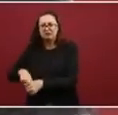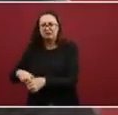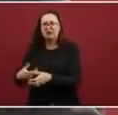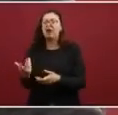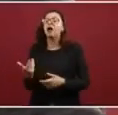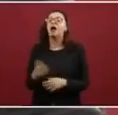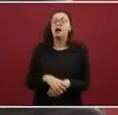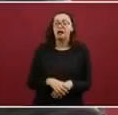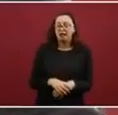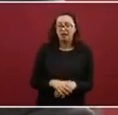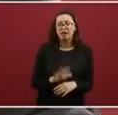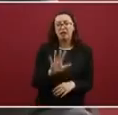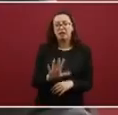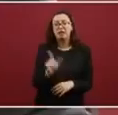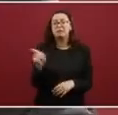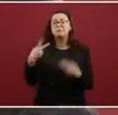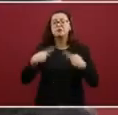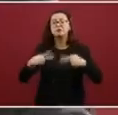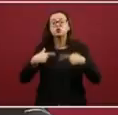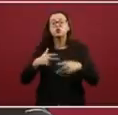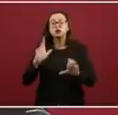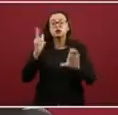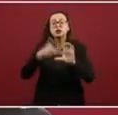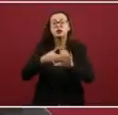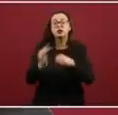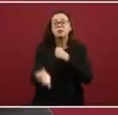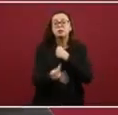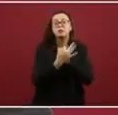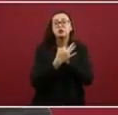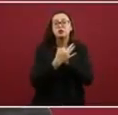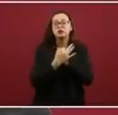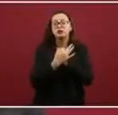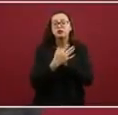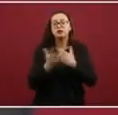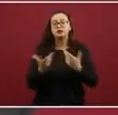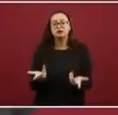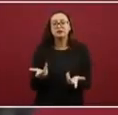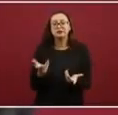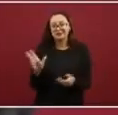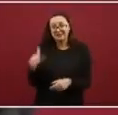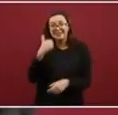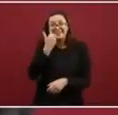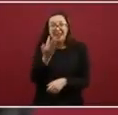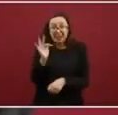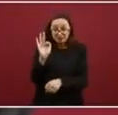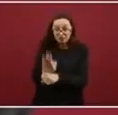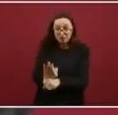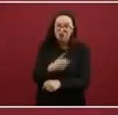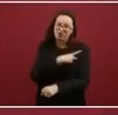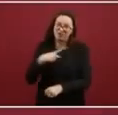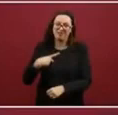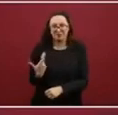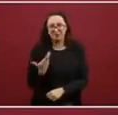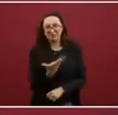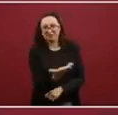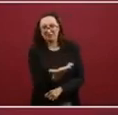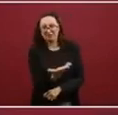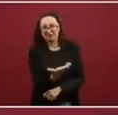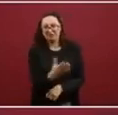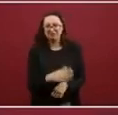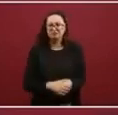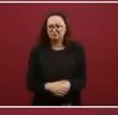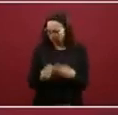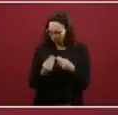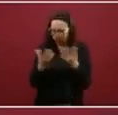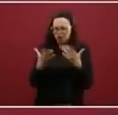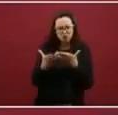Ese es el que está buscando refugio por la situación de inseguridad. Pero entonces hay que pedir refugio en México. Y está abierto